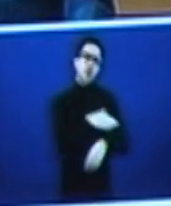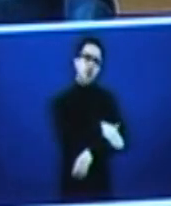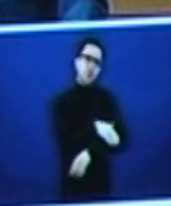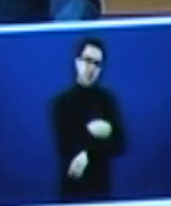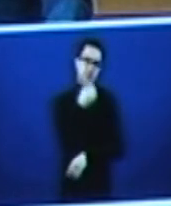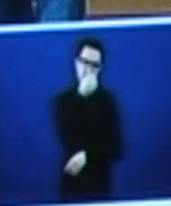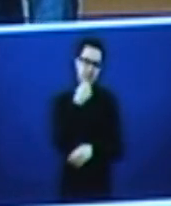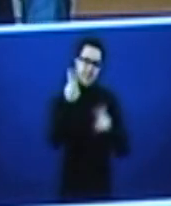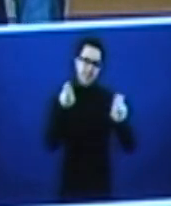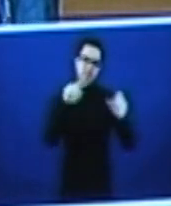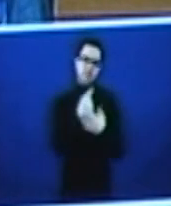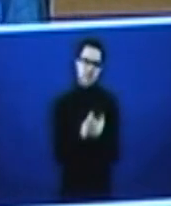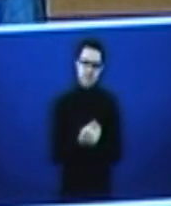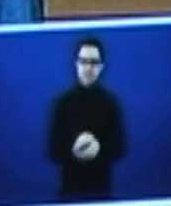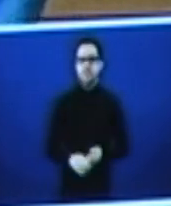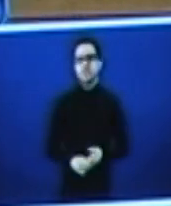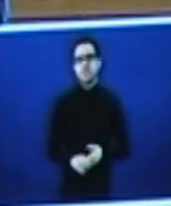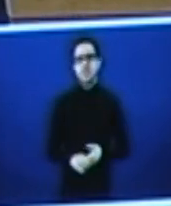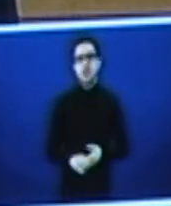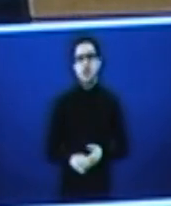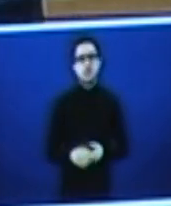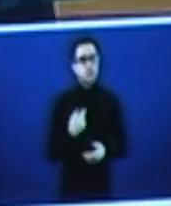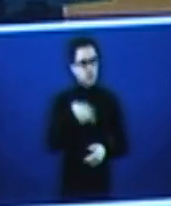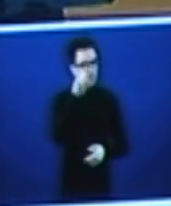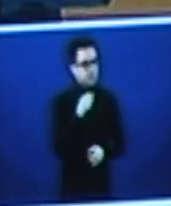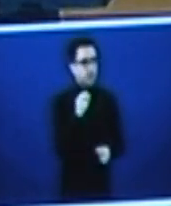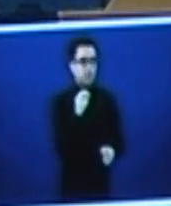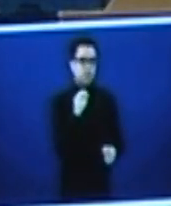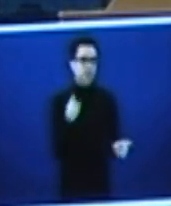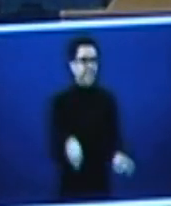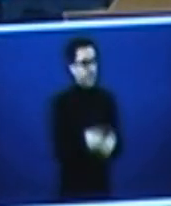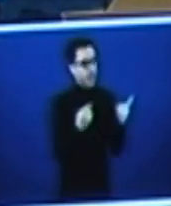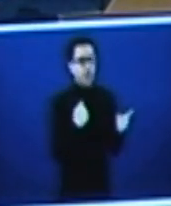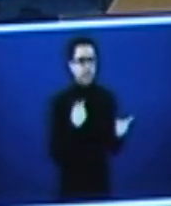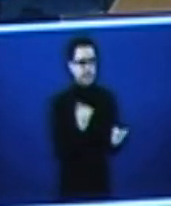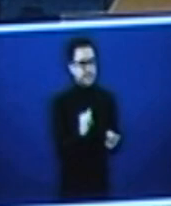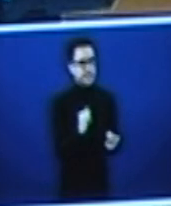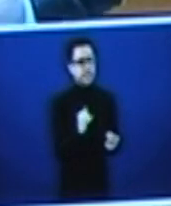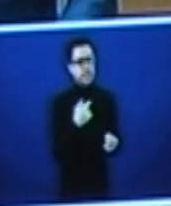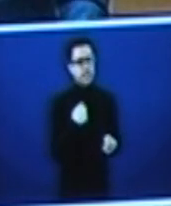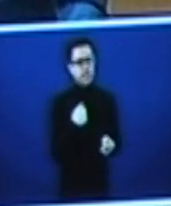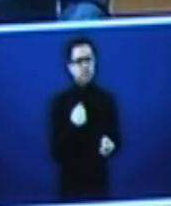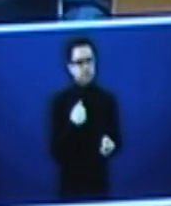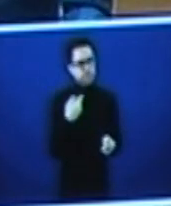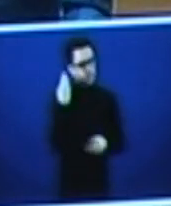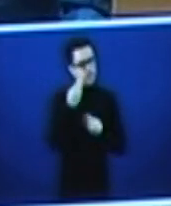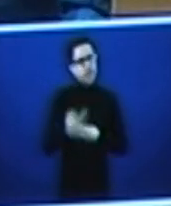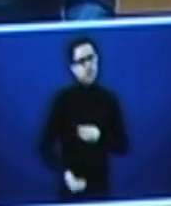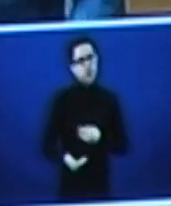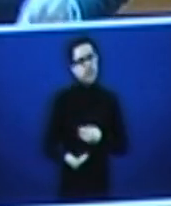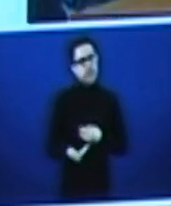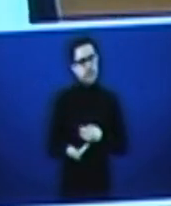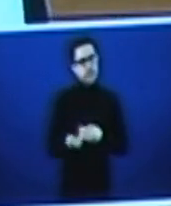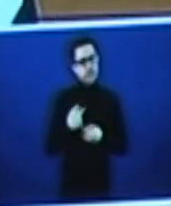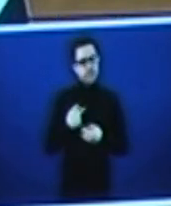Señoría, si a vostede non lle importa, a mí sí, que Galicia esté mal, claro que me importa. Pero si vostede non recoñece